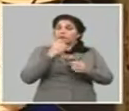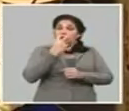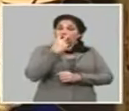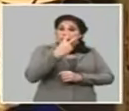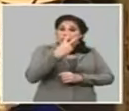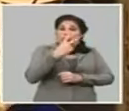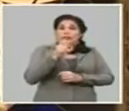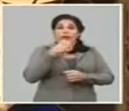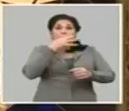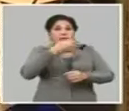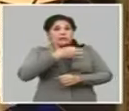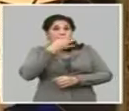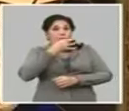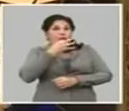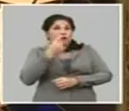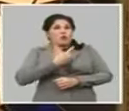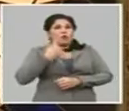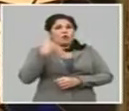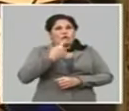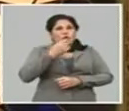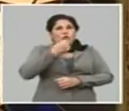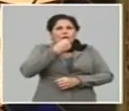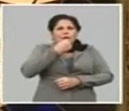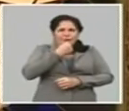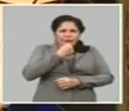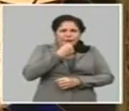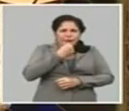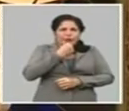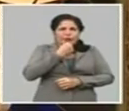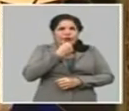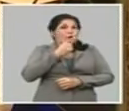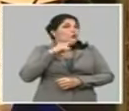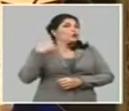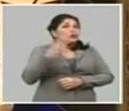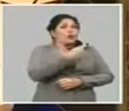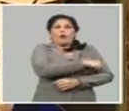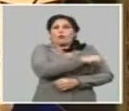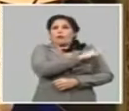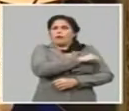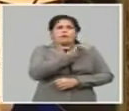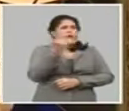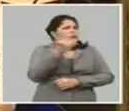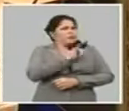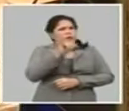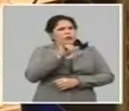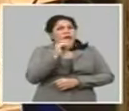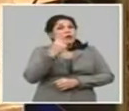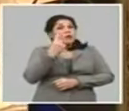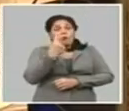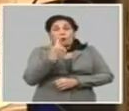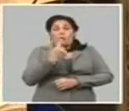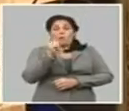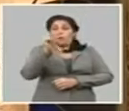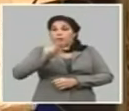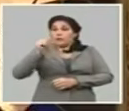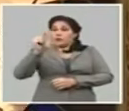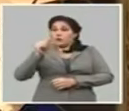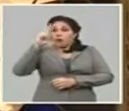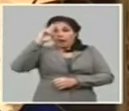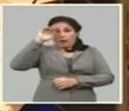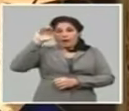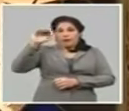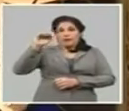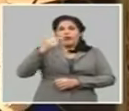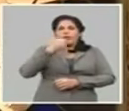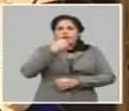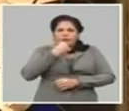alertar de que no estamos hablando sólo de adultos mayores estamos hablando de toda la población uno de los casos que tenemos ingresado en un adulto